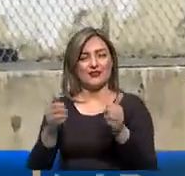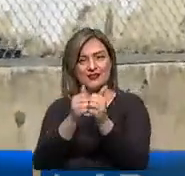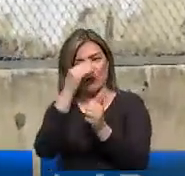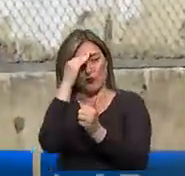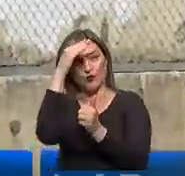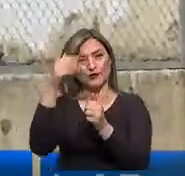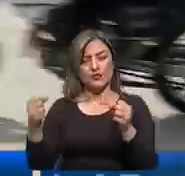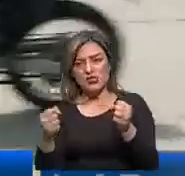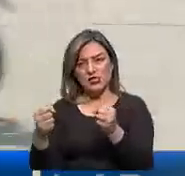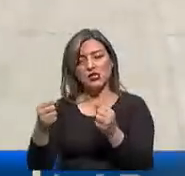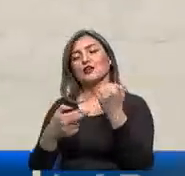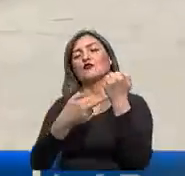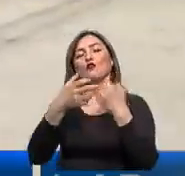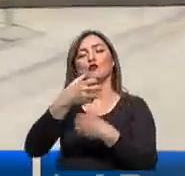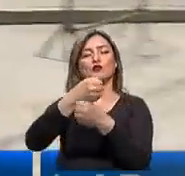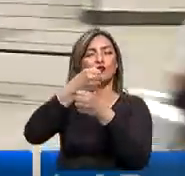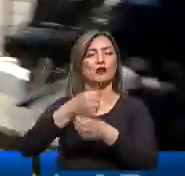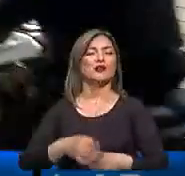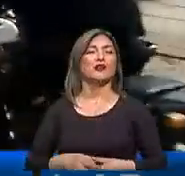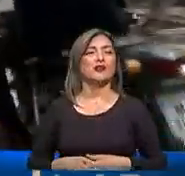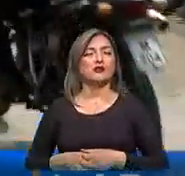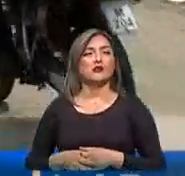de la policía, se reforzó la seguridad.